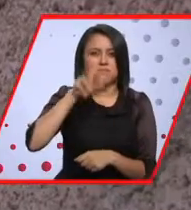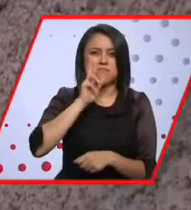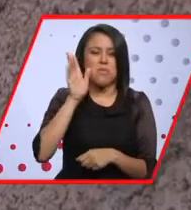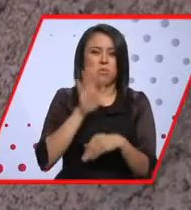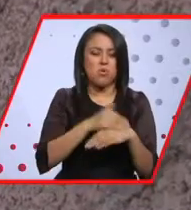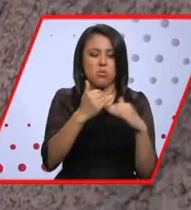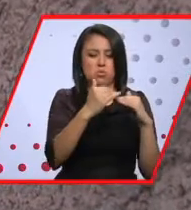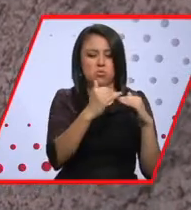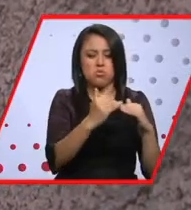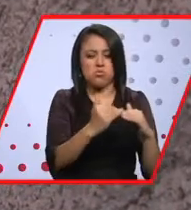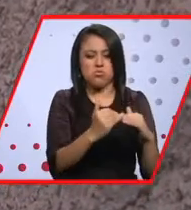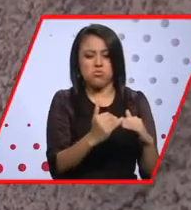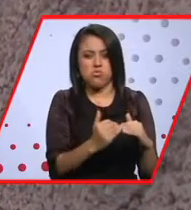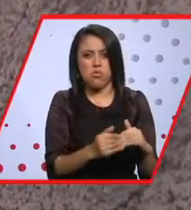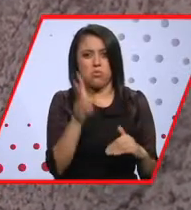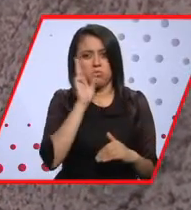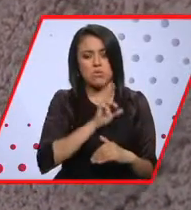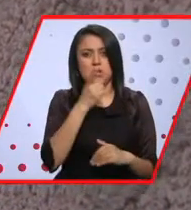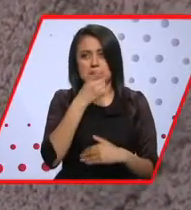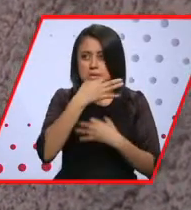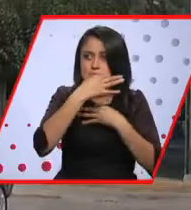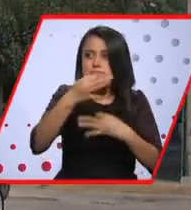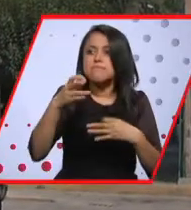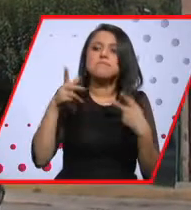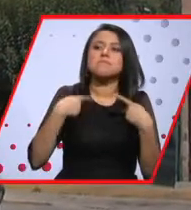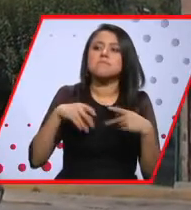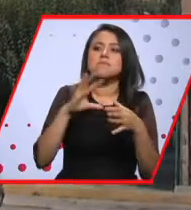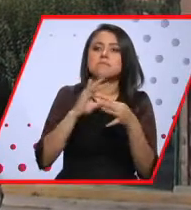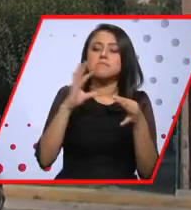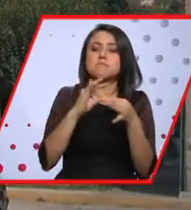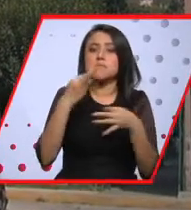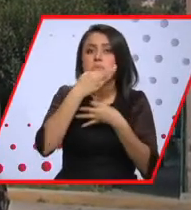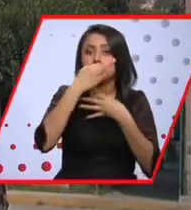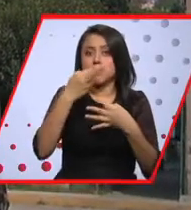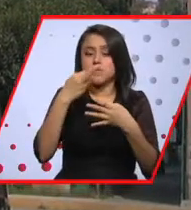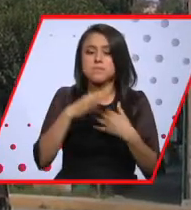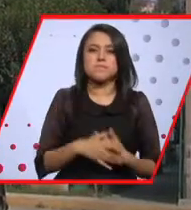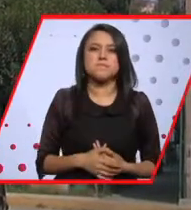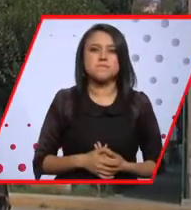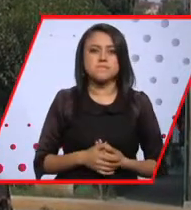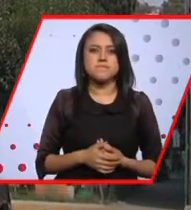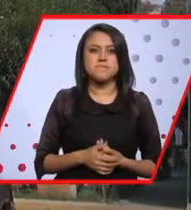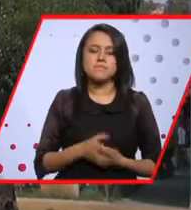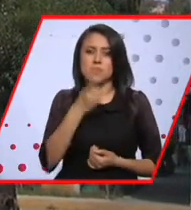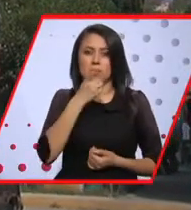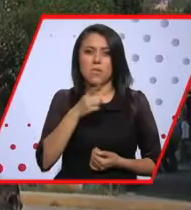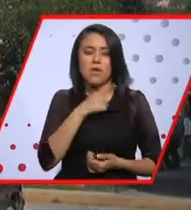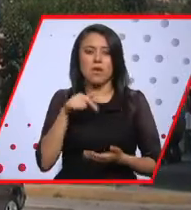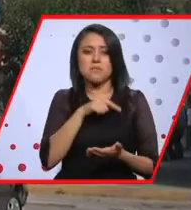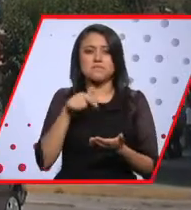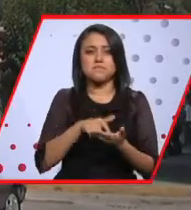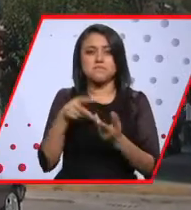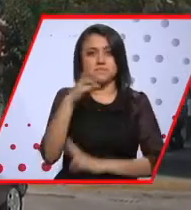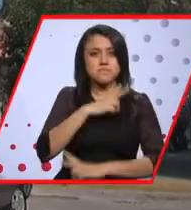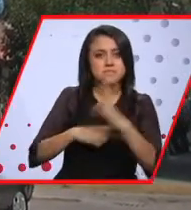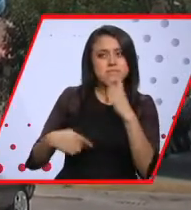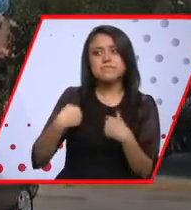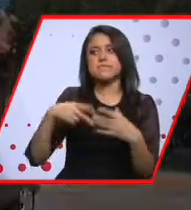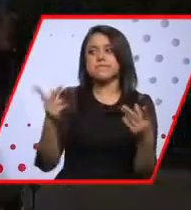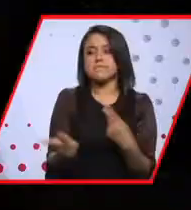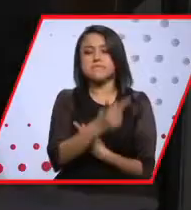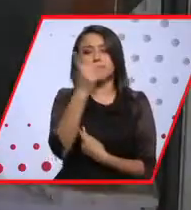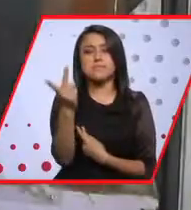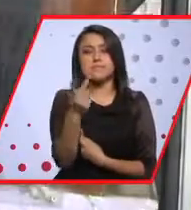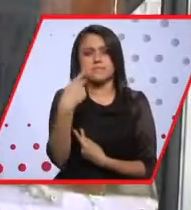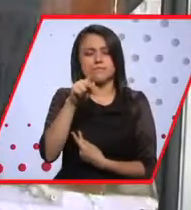hundimiento progresivo que tiene. Ella dio aviso a Protección Civil de su demarcación. Me dijeron que vinieron de la territorial y que hablaron con ellos,